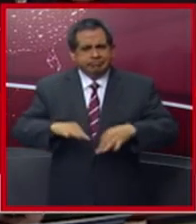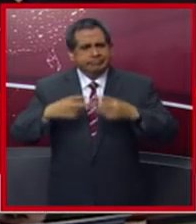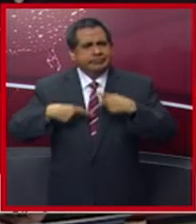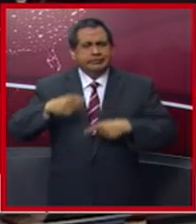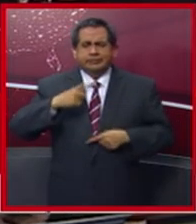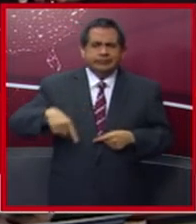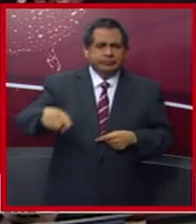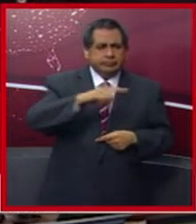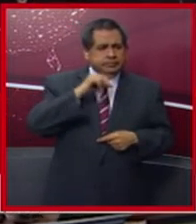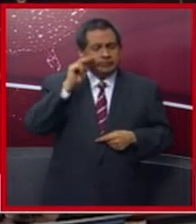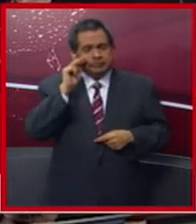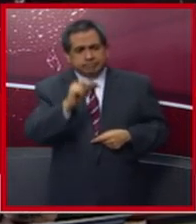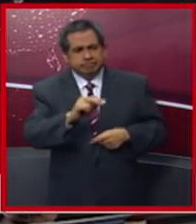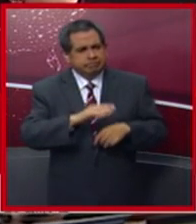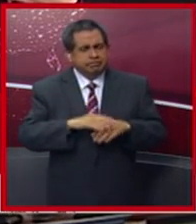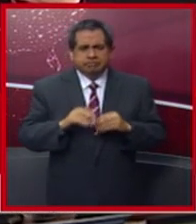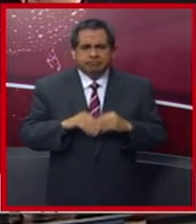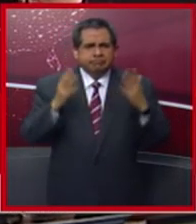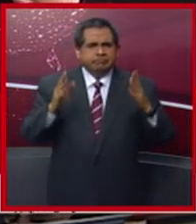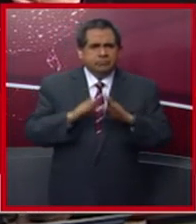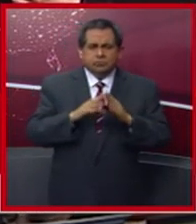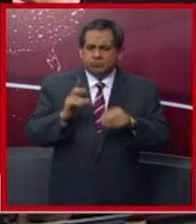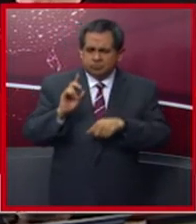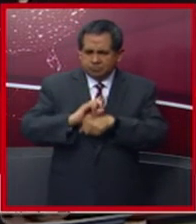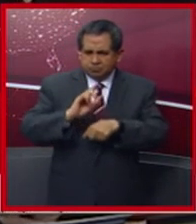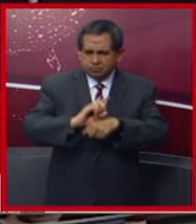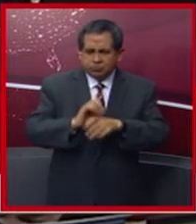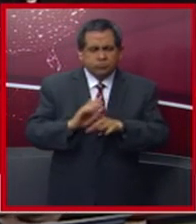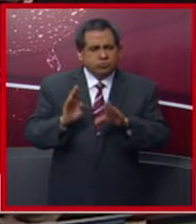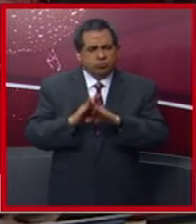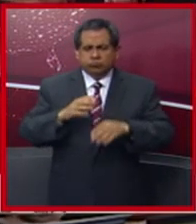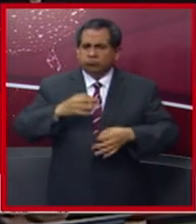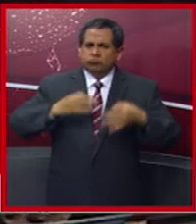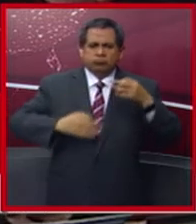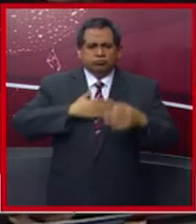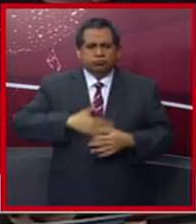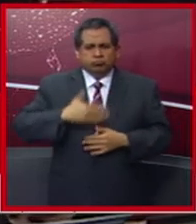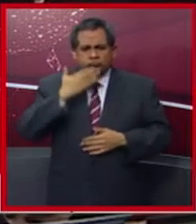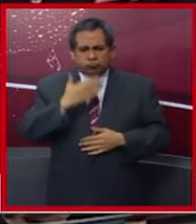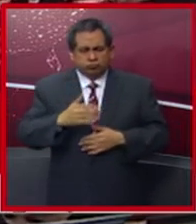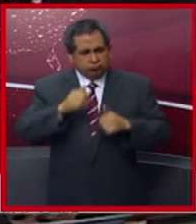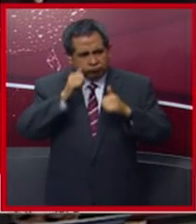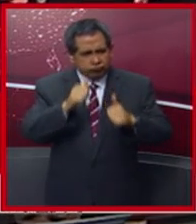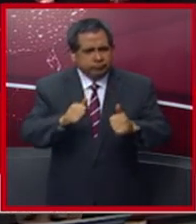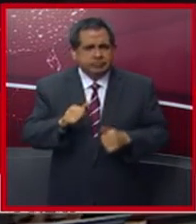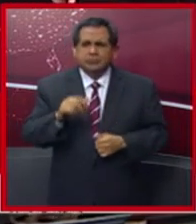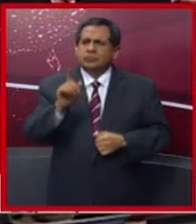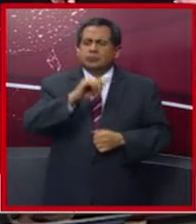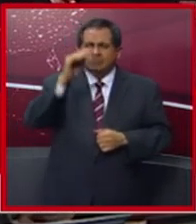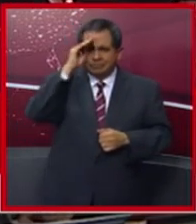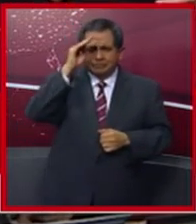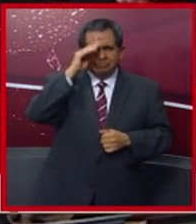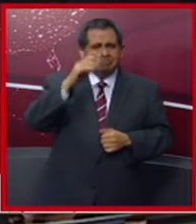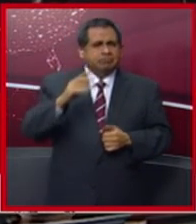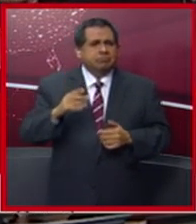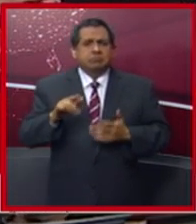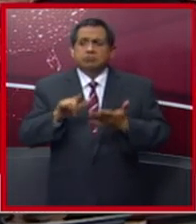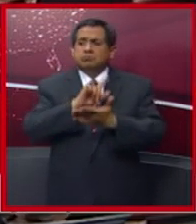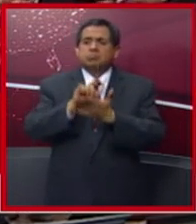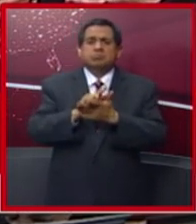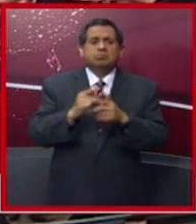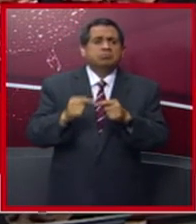ciudadanía observe con esa agilidad del dinamismo diario la impartición de la justicia y las leyes, que no sientan que existe un marco que no va